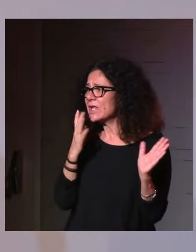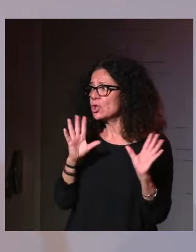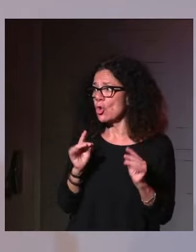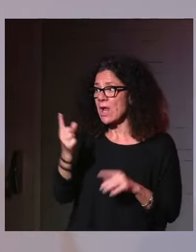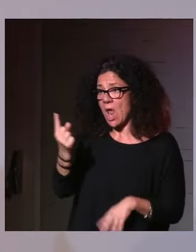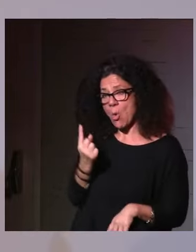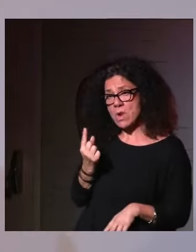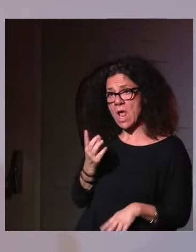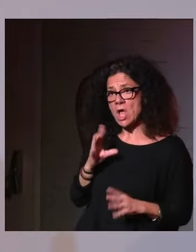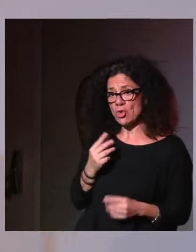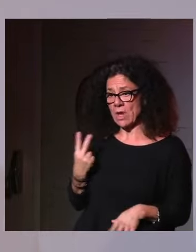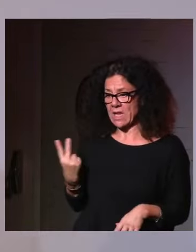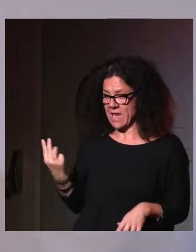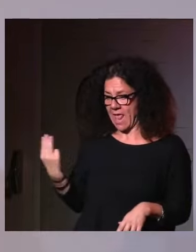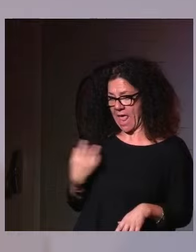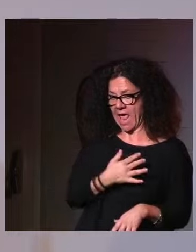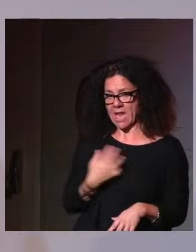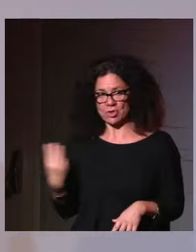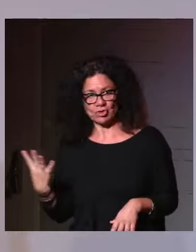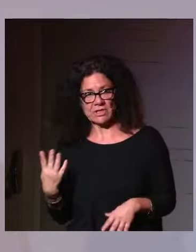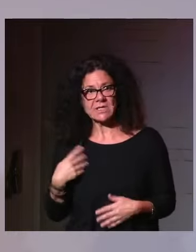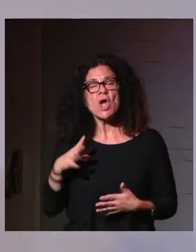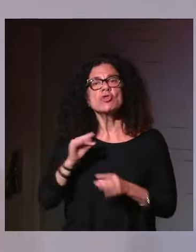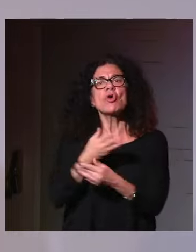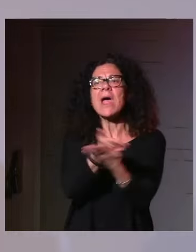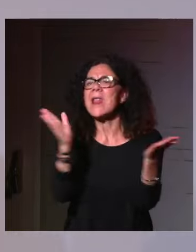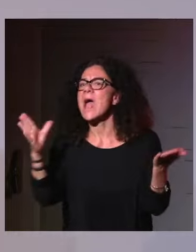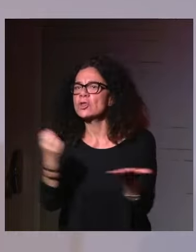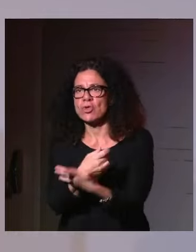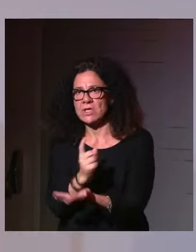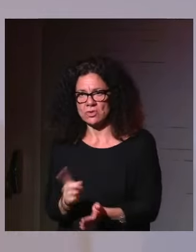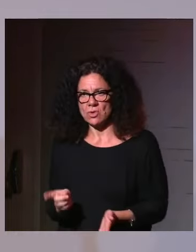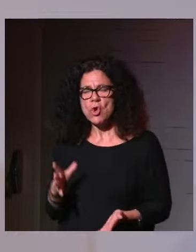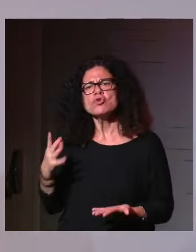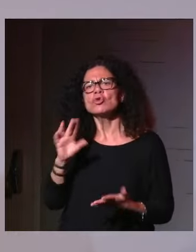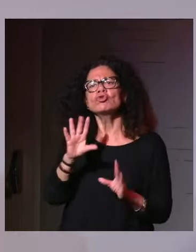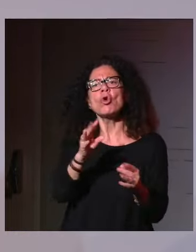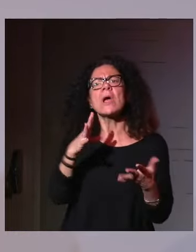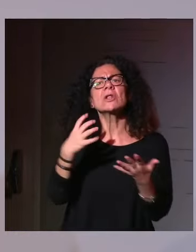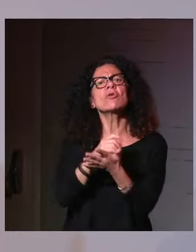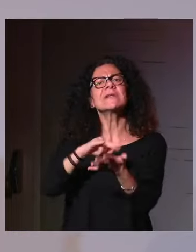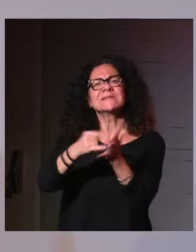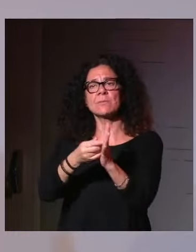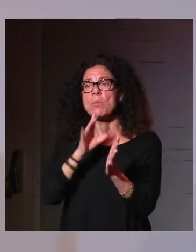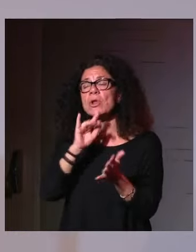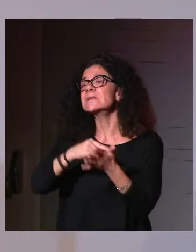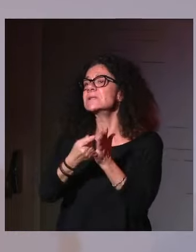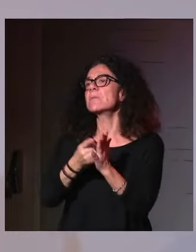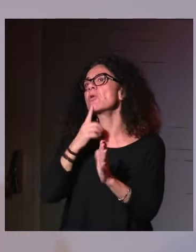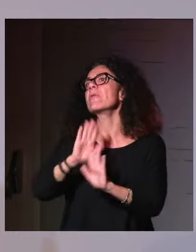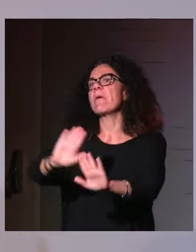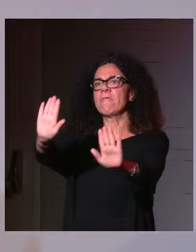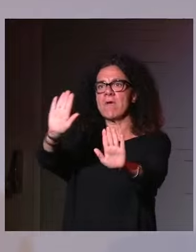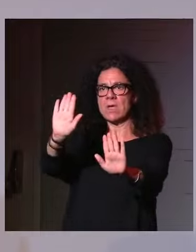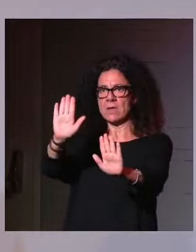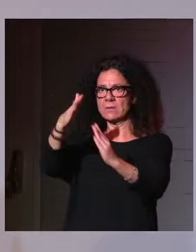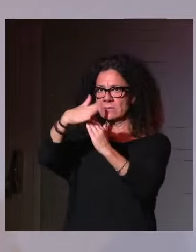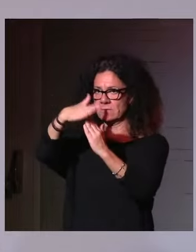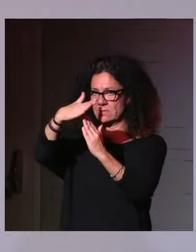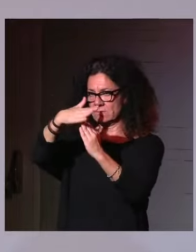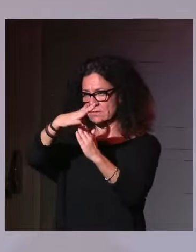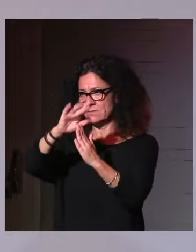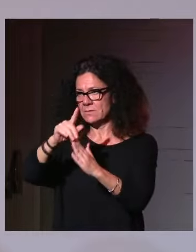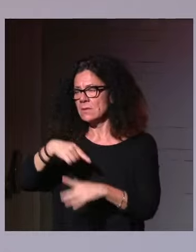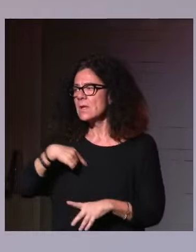tocan a nosotras pero no tocan a todas Toc no están tocando a todo el sistema porque sistema no planta y no dice oye oye O sea la